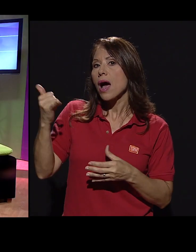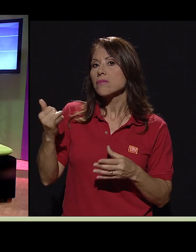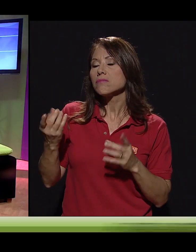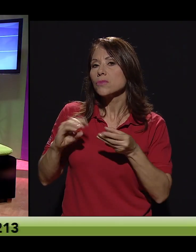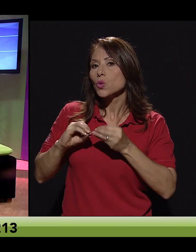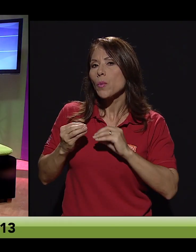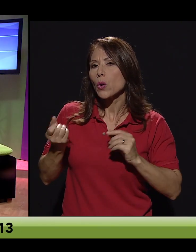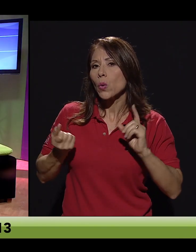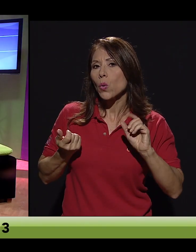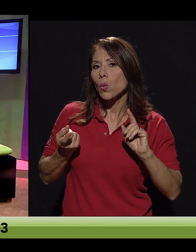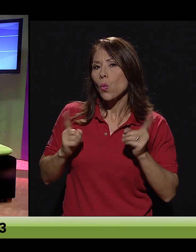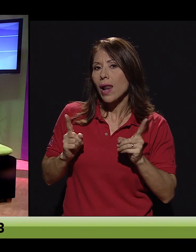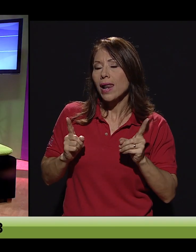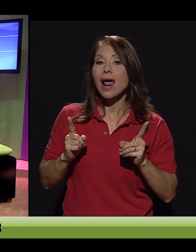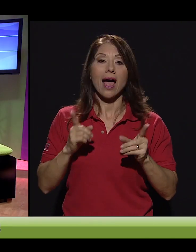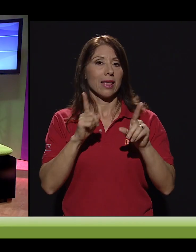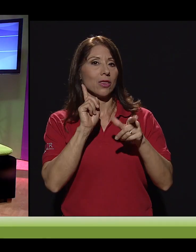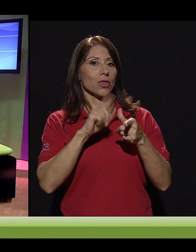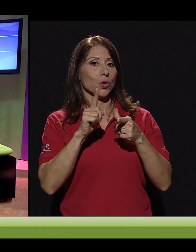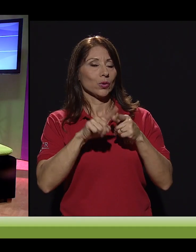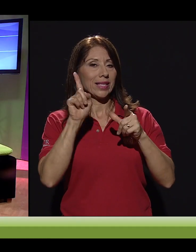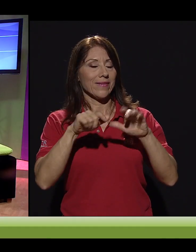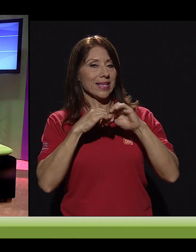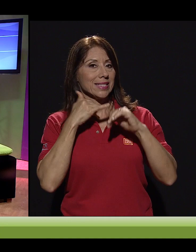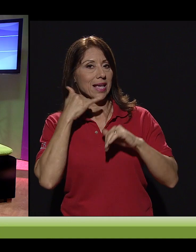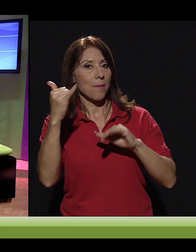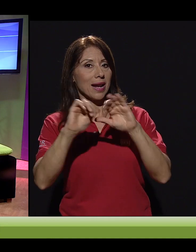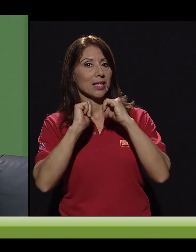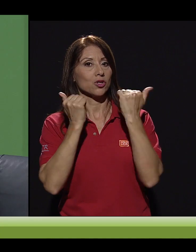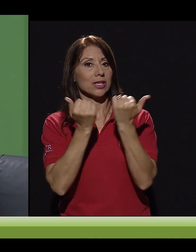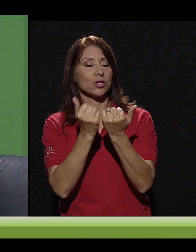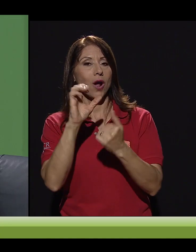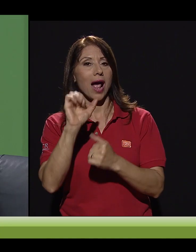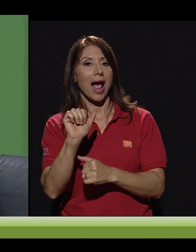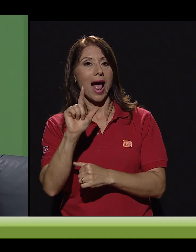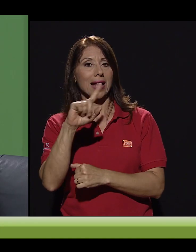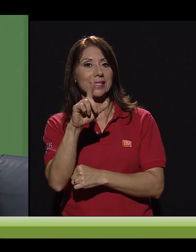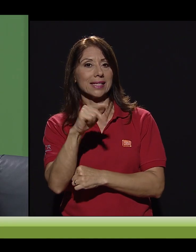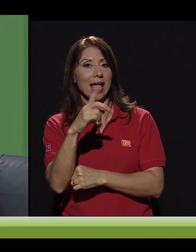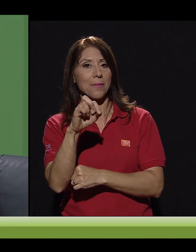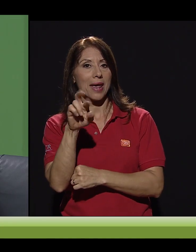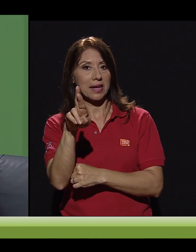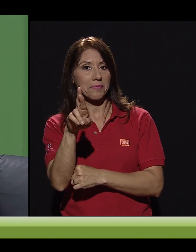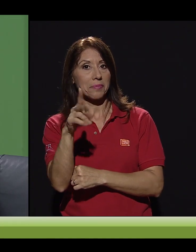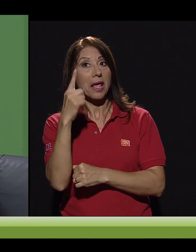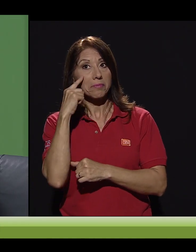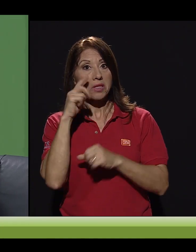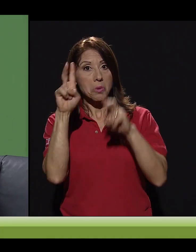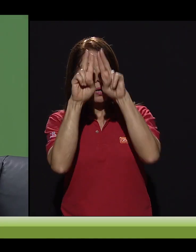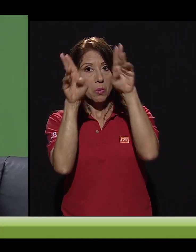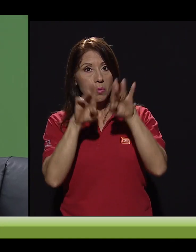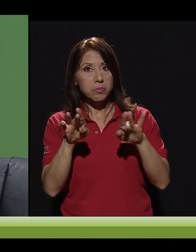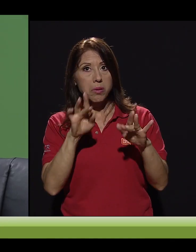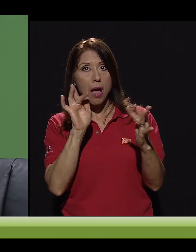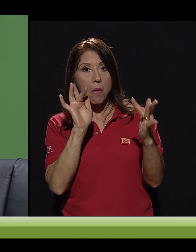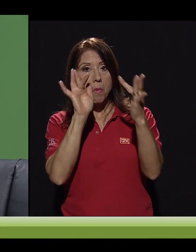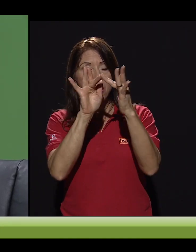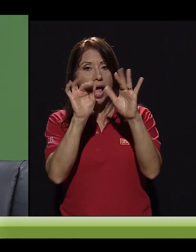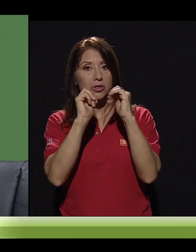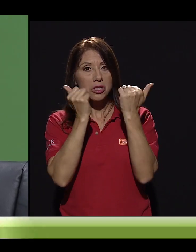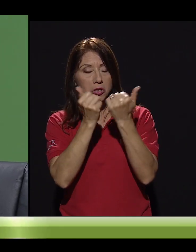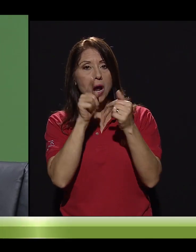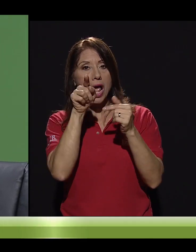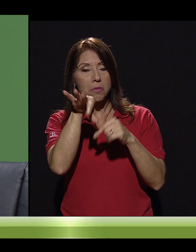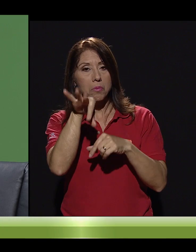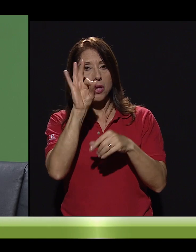es el número? Bueno entonces Hay que llamar A la Asociación Alzheimer Y buscan En la página ¿Verdad? Asociación